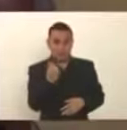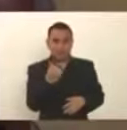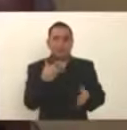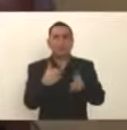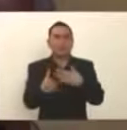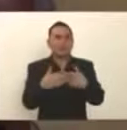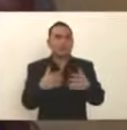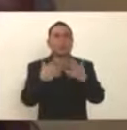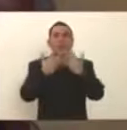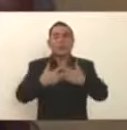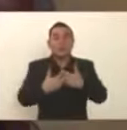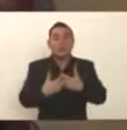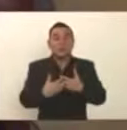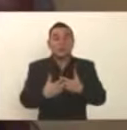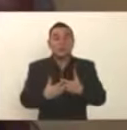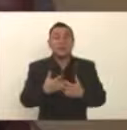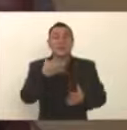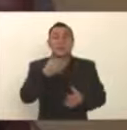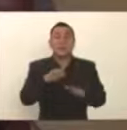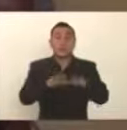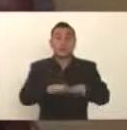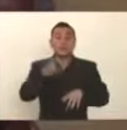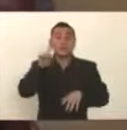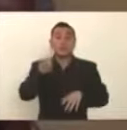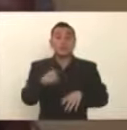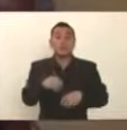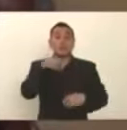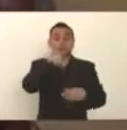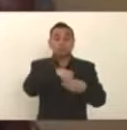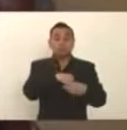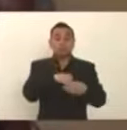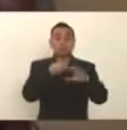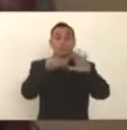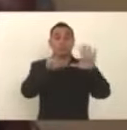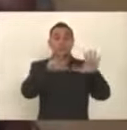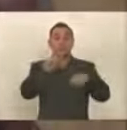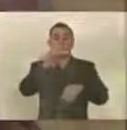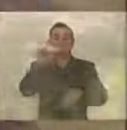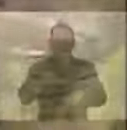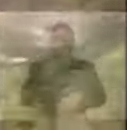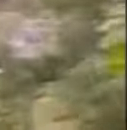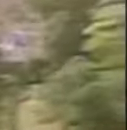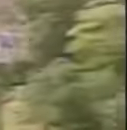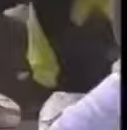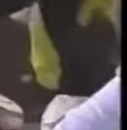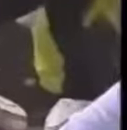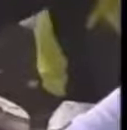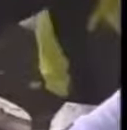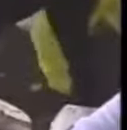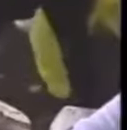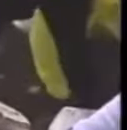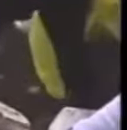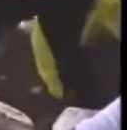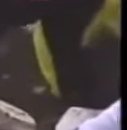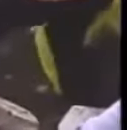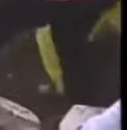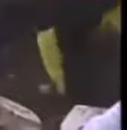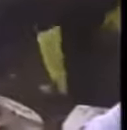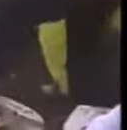20% de su capital. Dele gracias a Dios que el otro 80% lo conserva. Hay gente que no tiene que comer hoy en día. Tantas veces que te has caído,